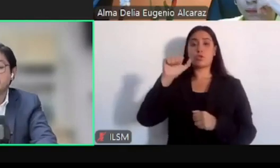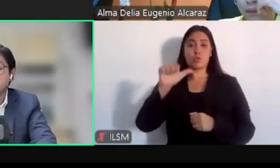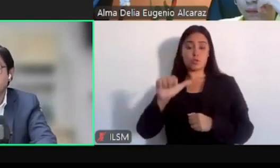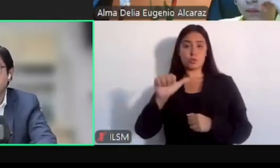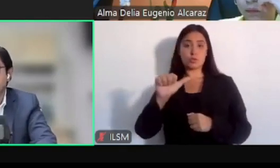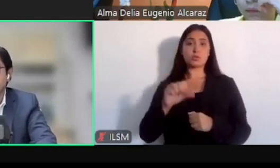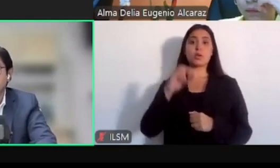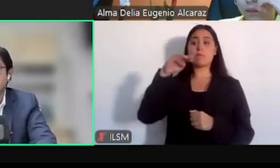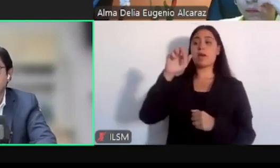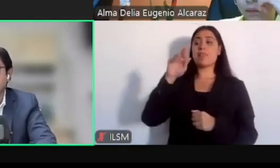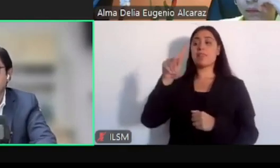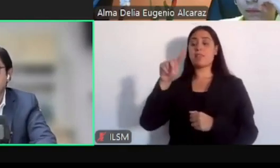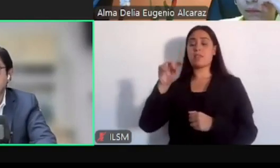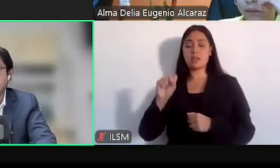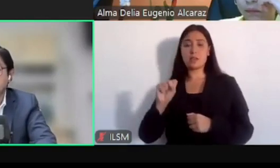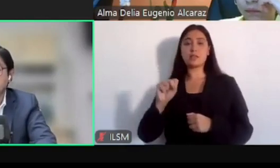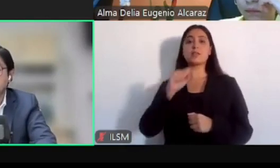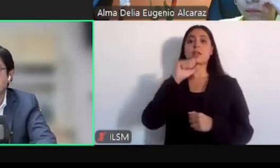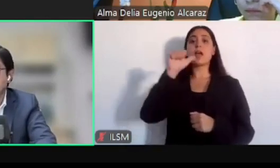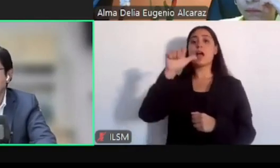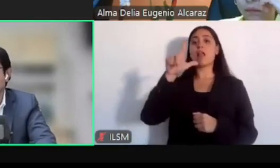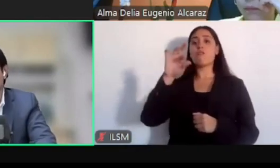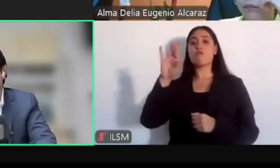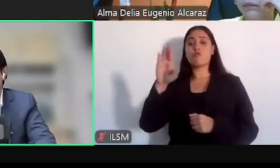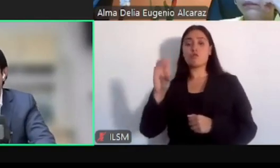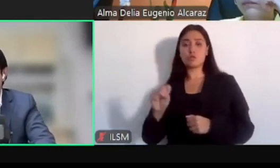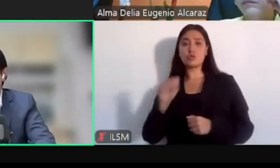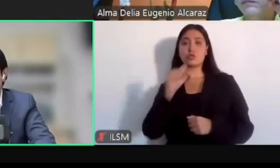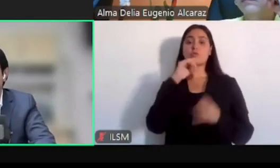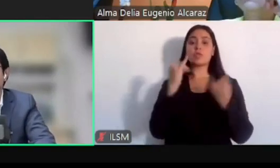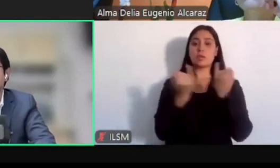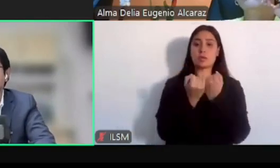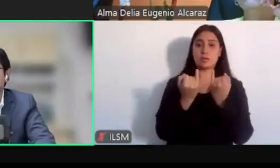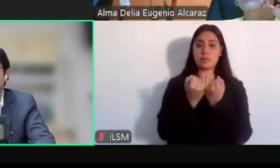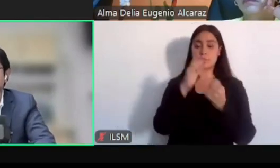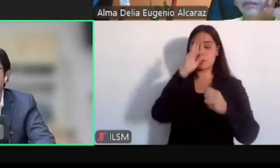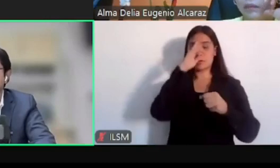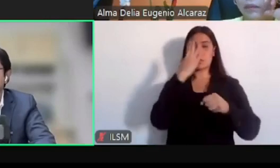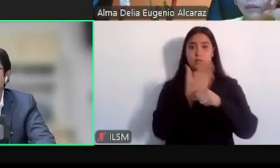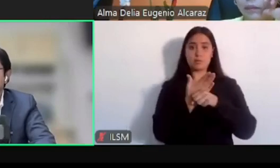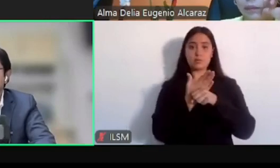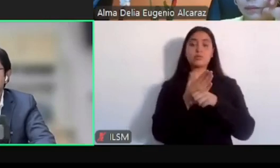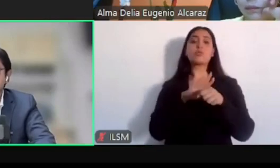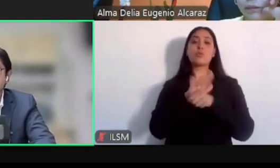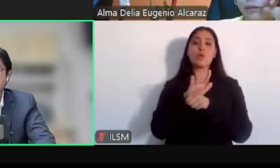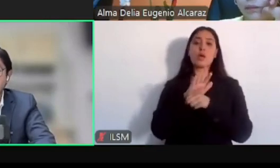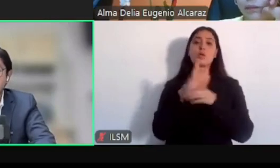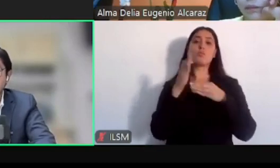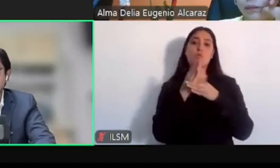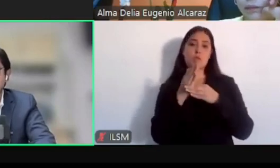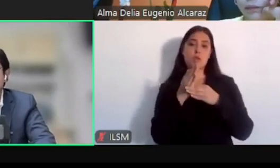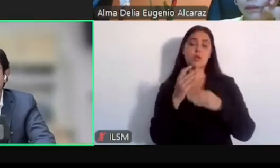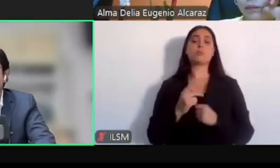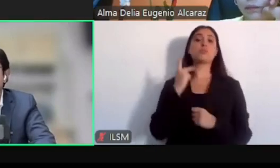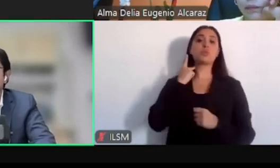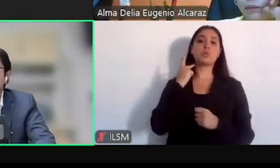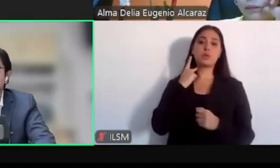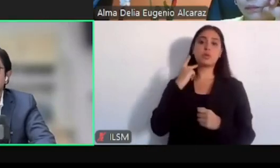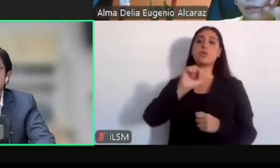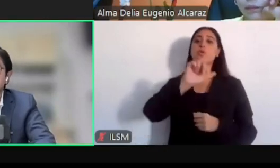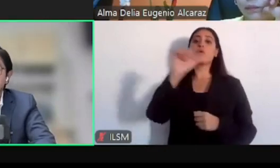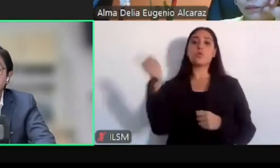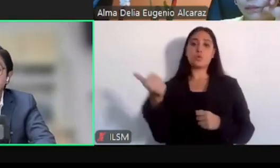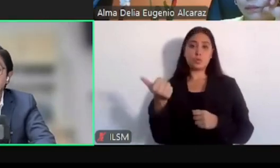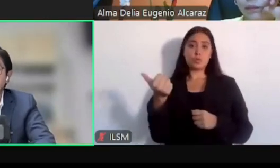Martínez Alfonso montealegre Vasquez y otras personas la autoridad responsable Morena en el siguiente asunto la